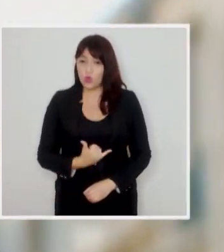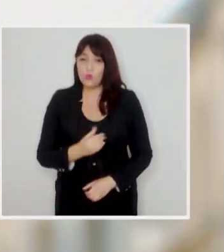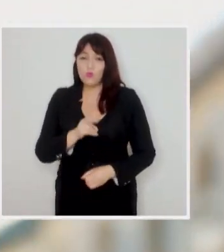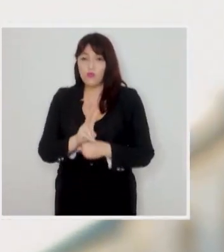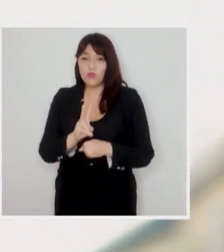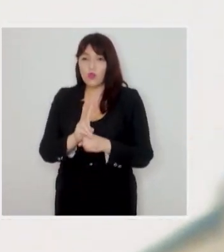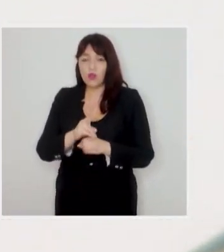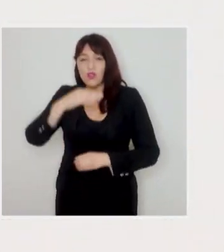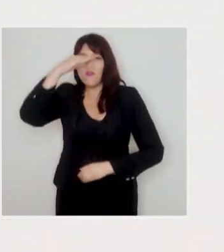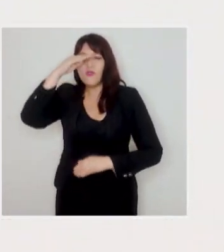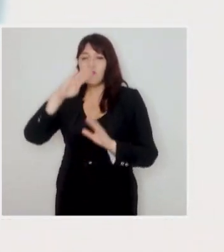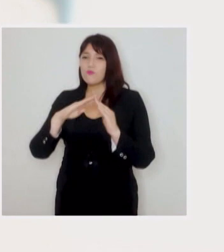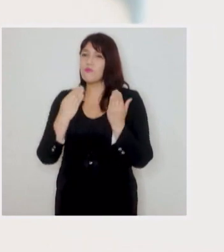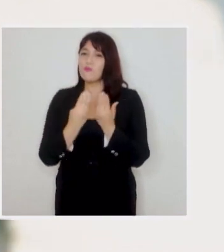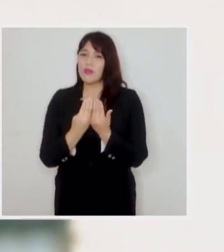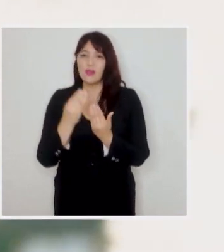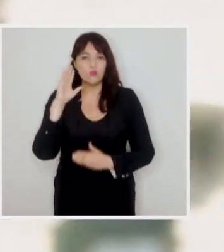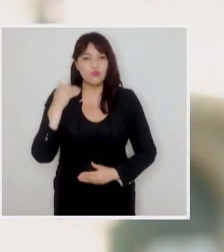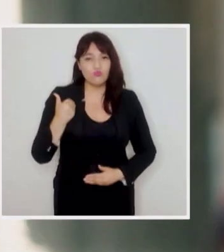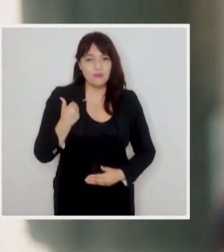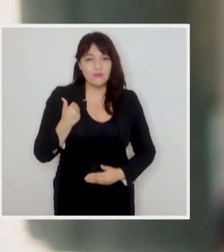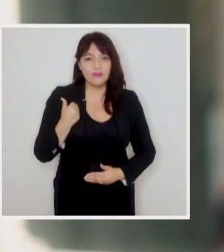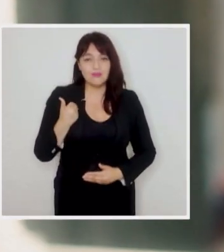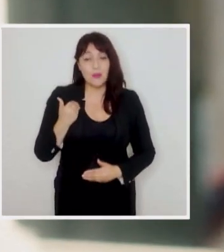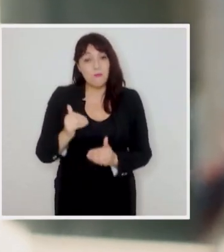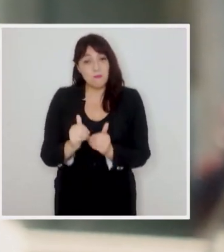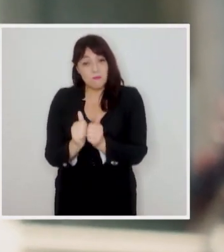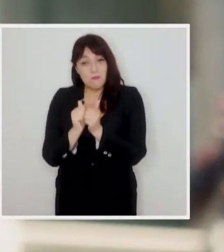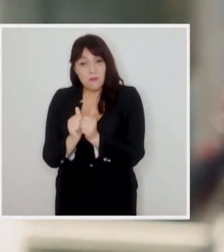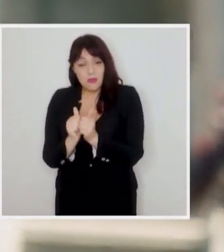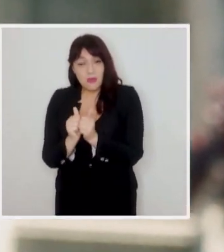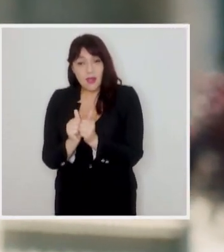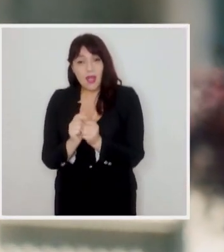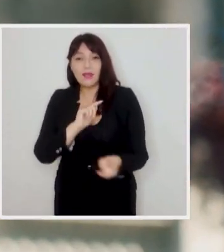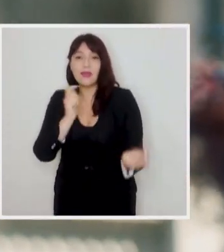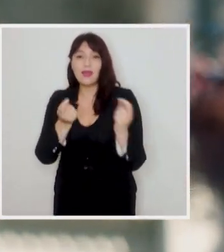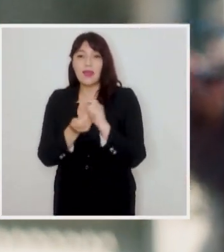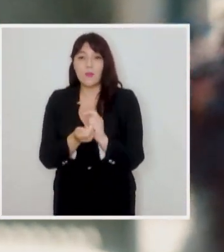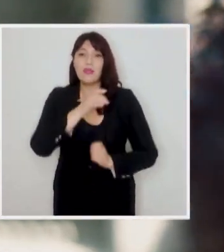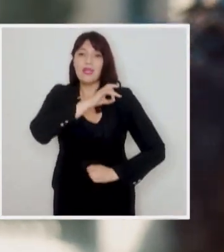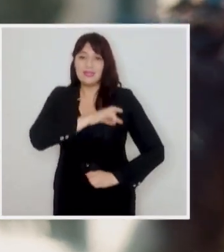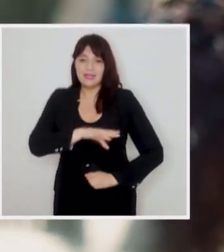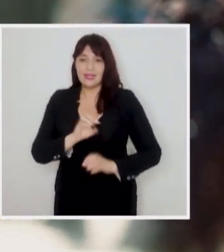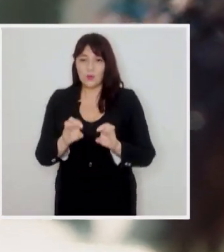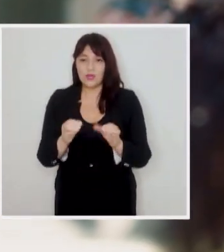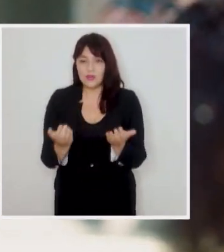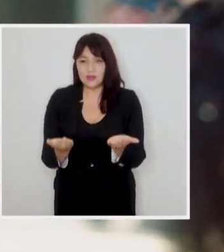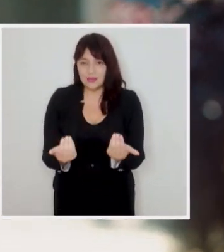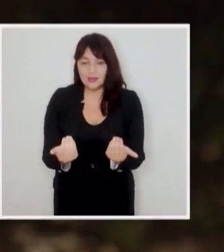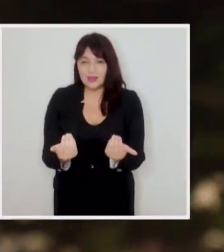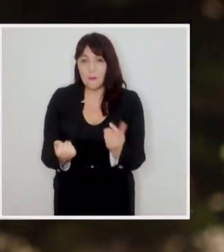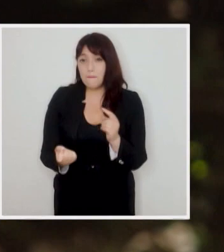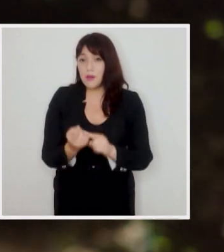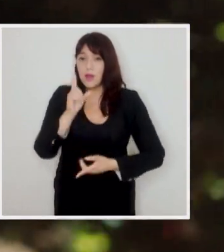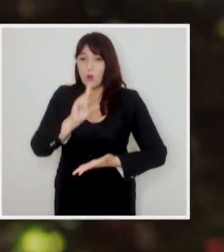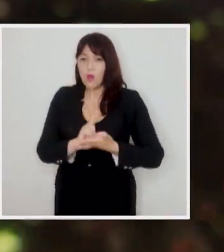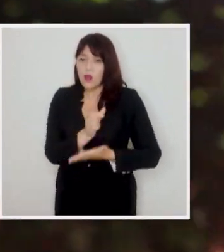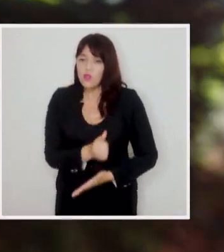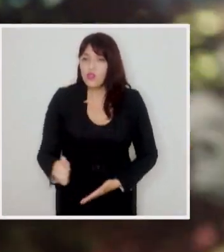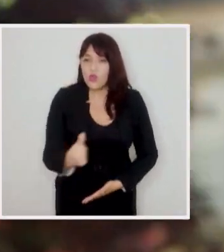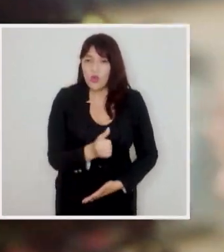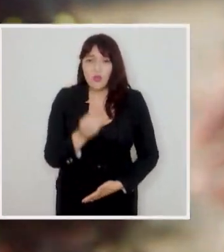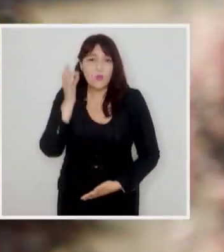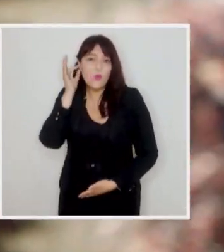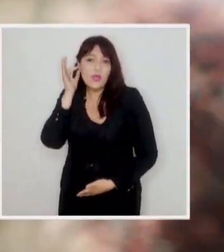soy profesor y confío plenamente en que mi colega Yasna Proboste hará los cambios que Chile y la educación necesitan. En primer